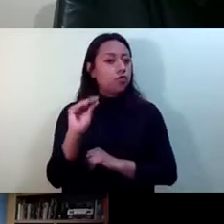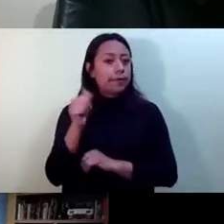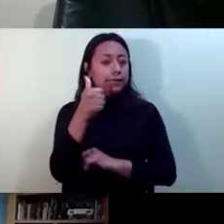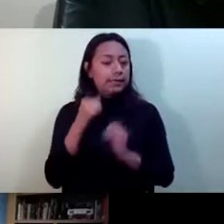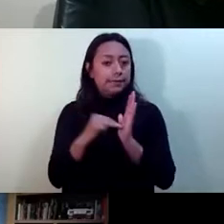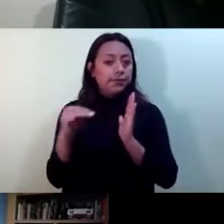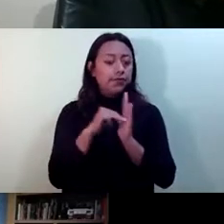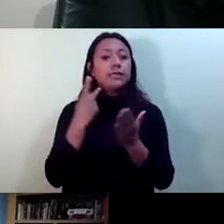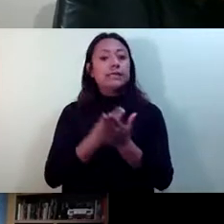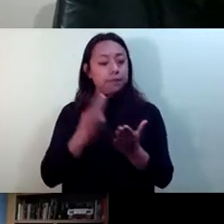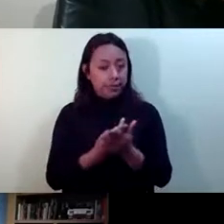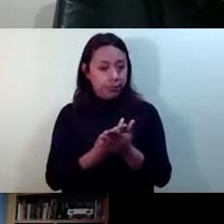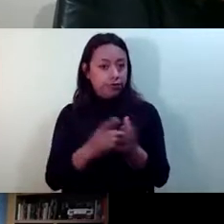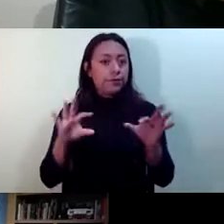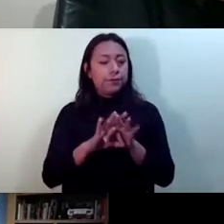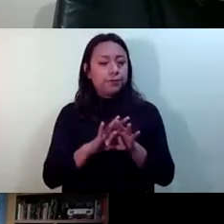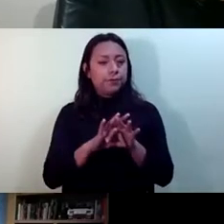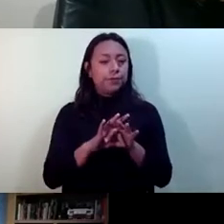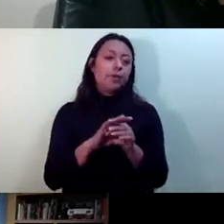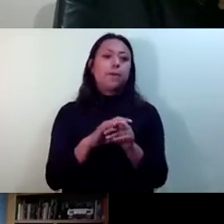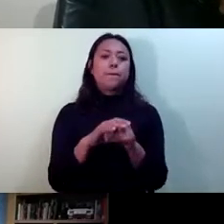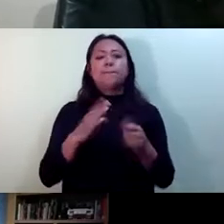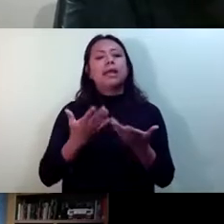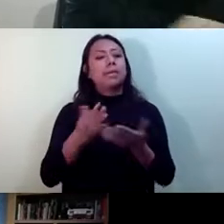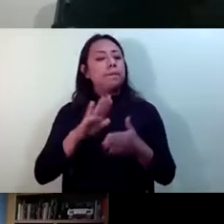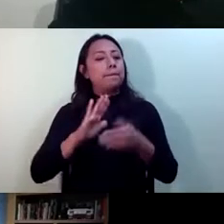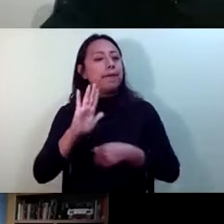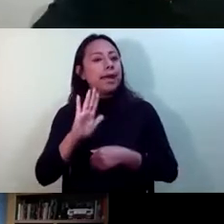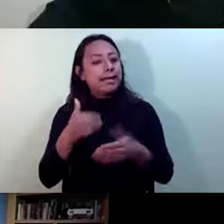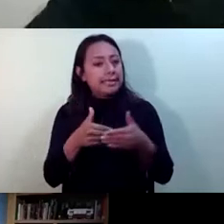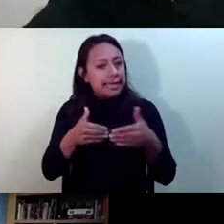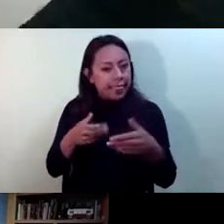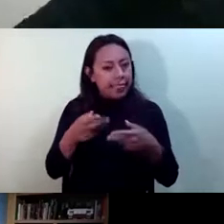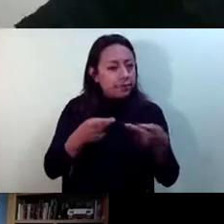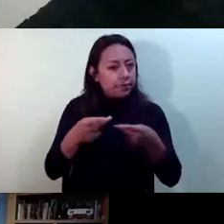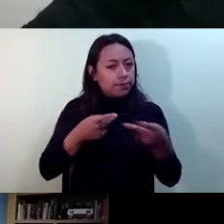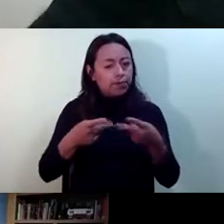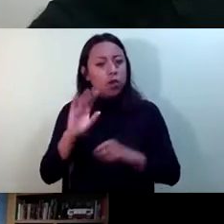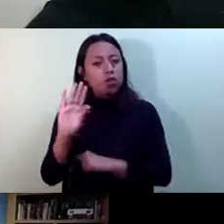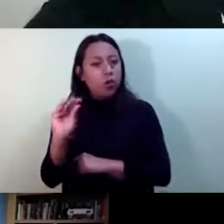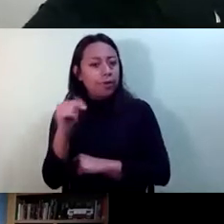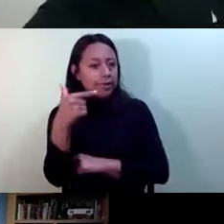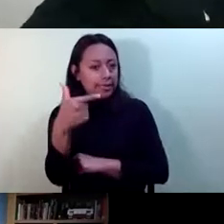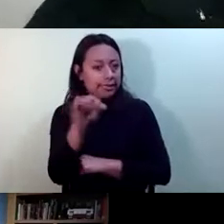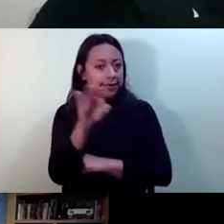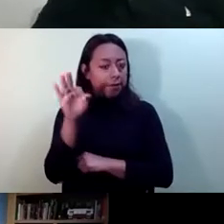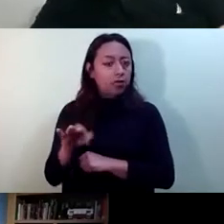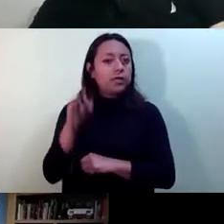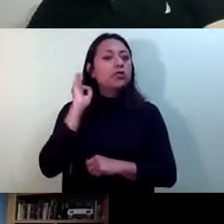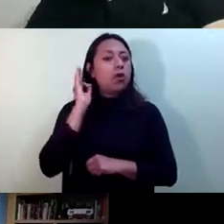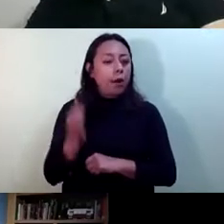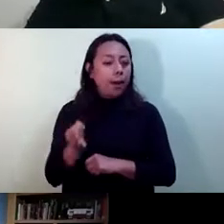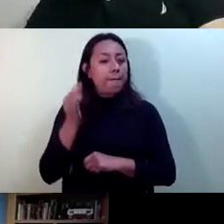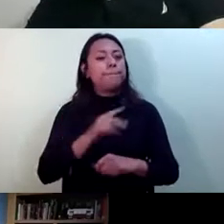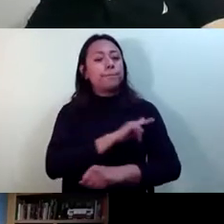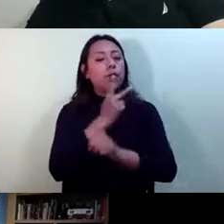en concordancia con una menor previsión de ingresos, de los cuales el 97% fue aprobado por el Poder